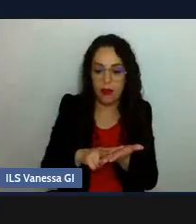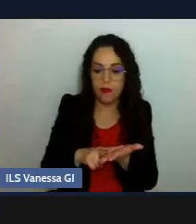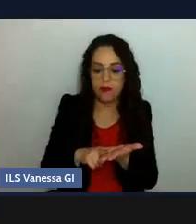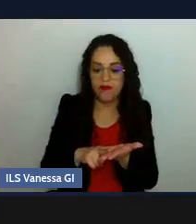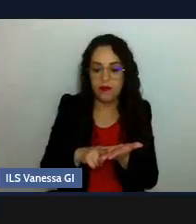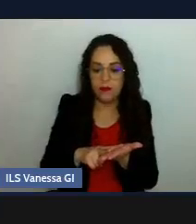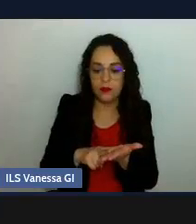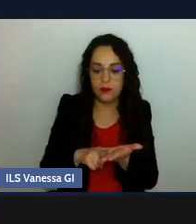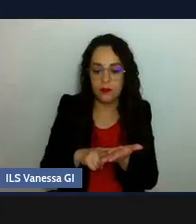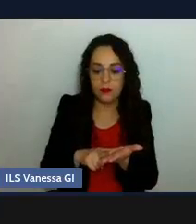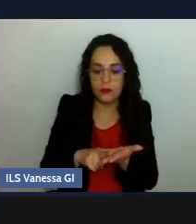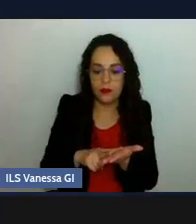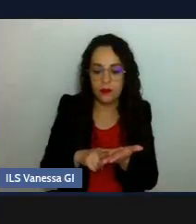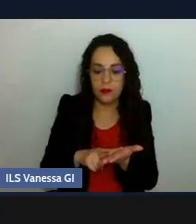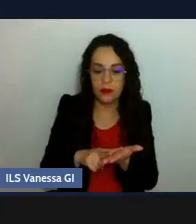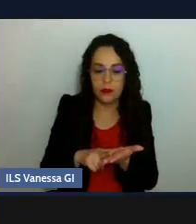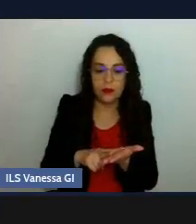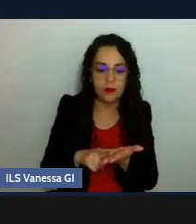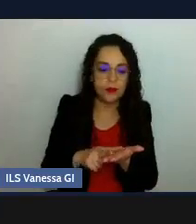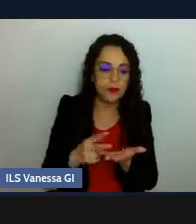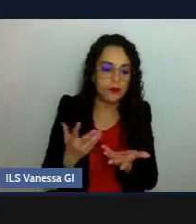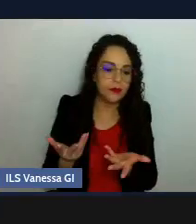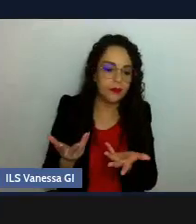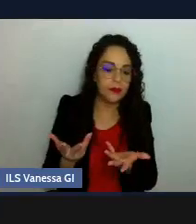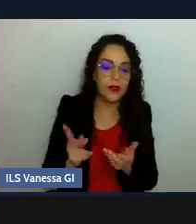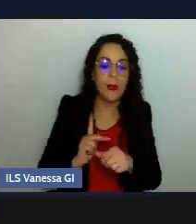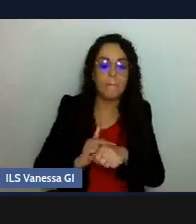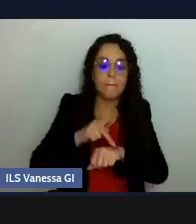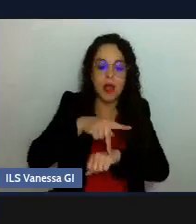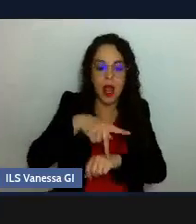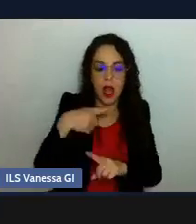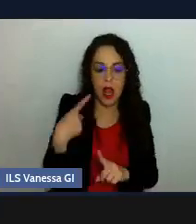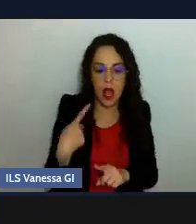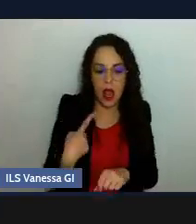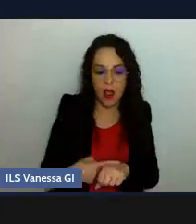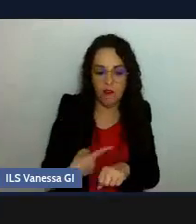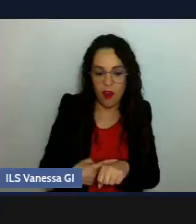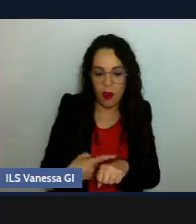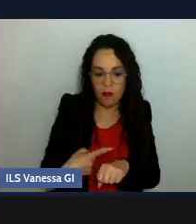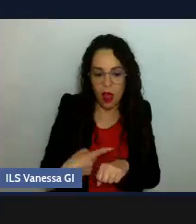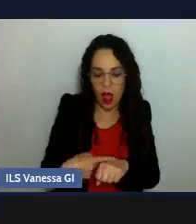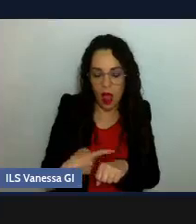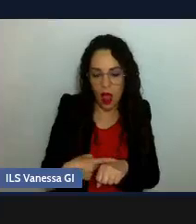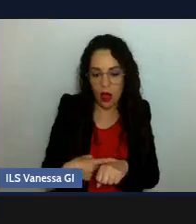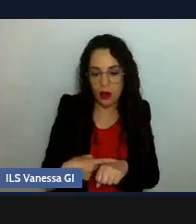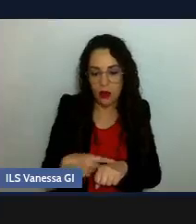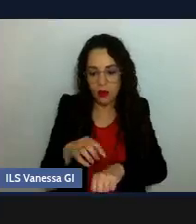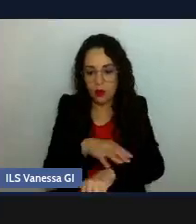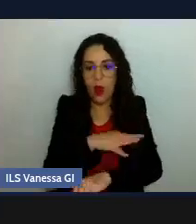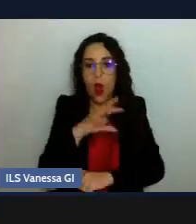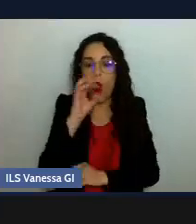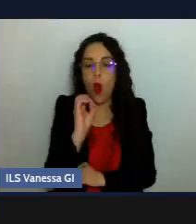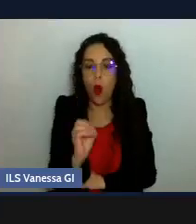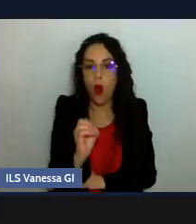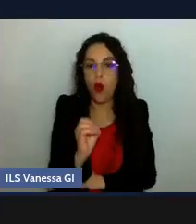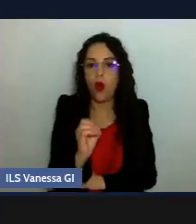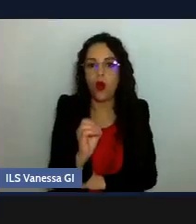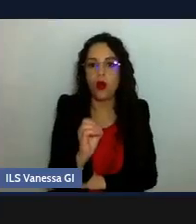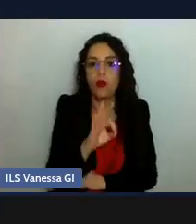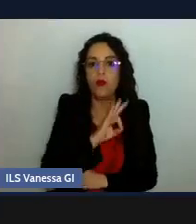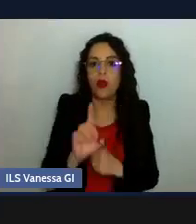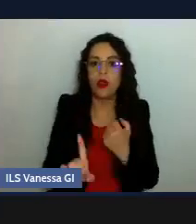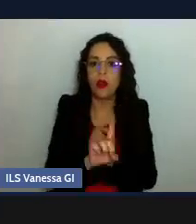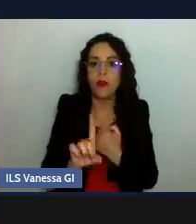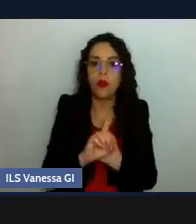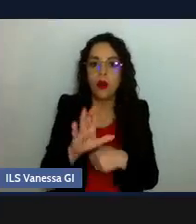que esto lleve a enfermedades de la piel o incluso a enfermedades de deshidratación crónica. Entonces,